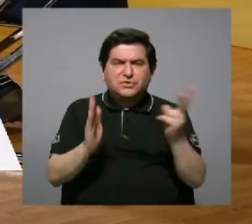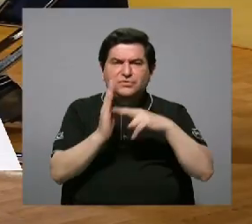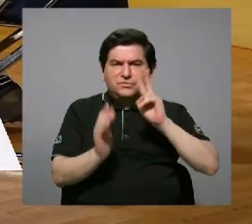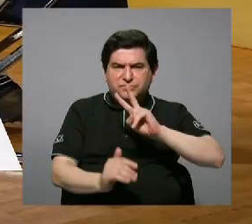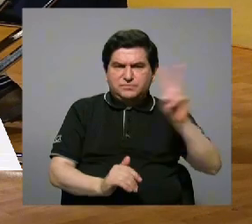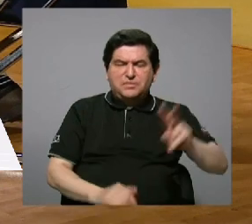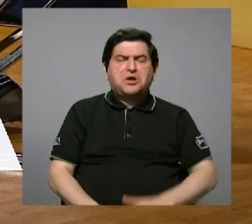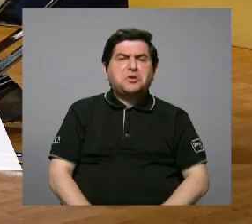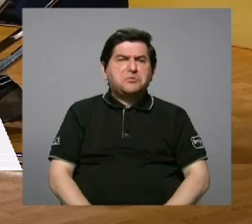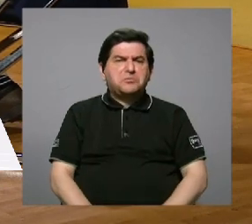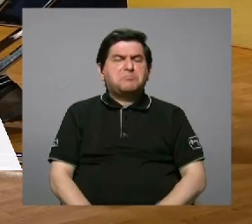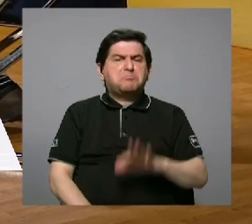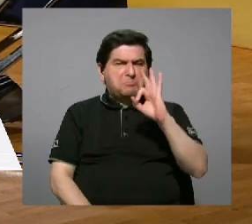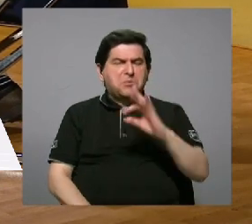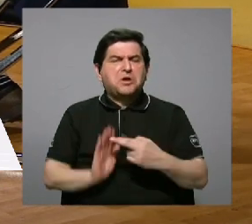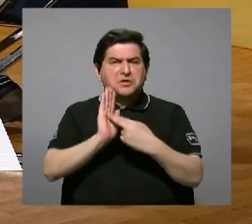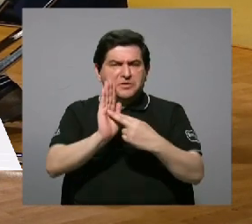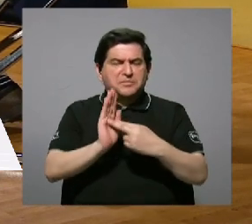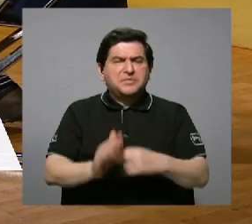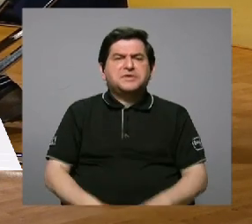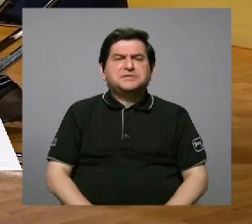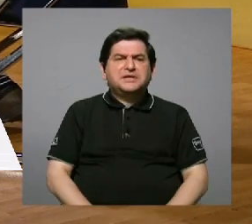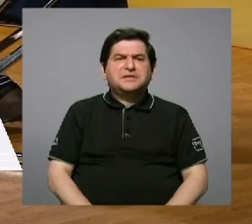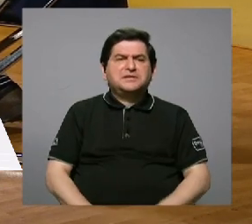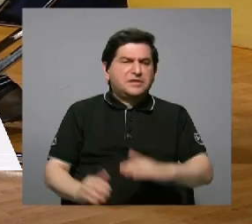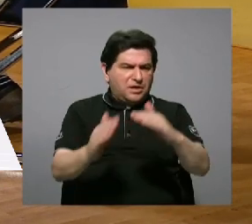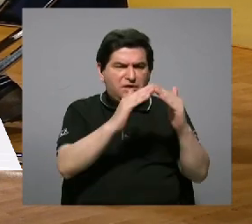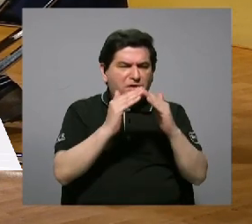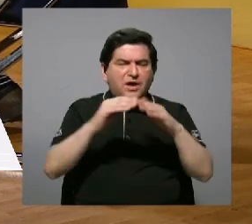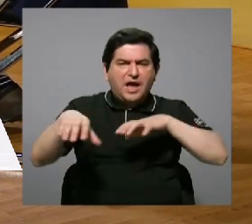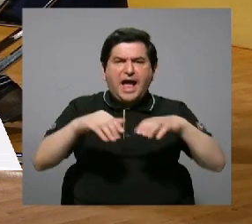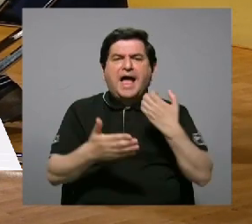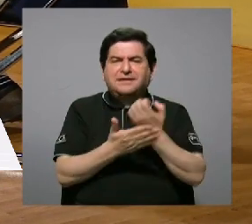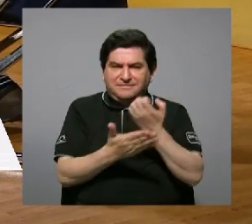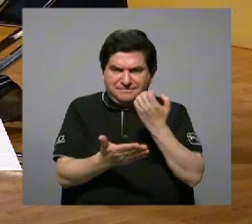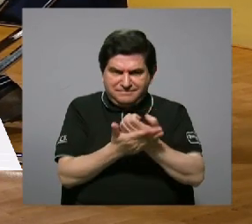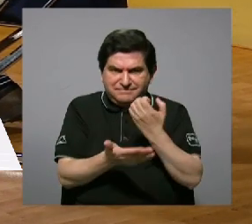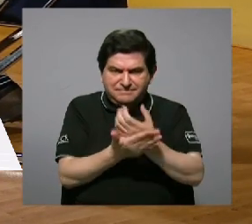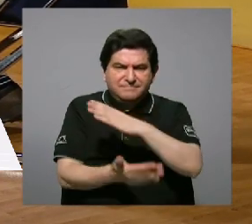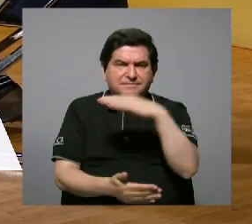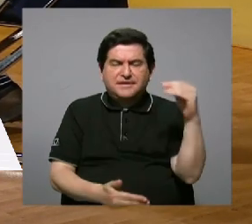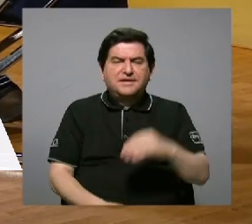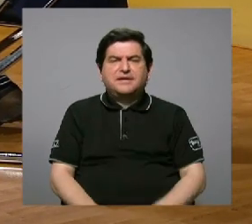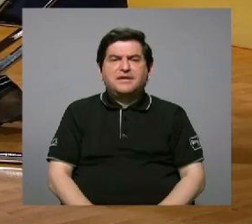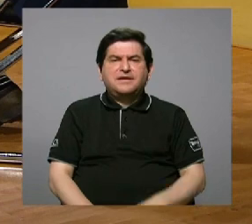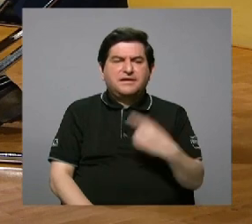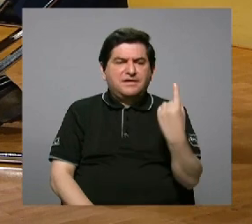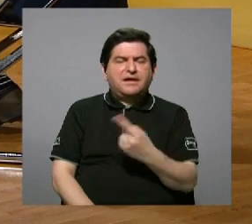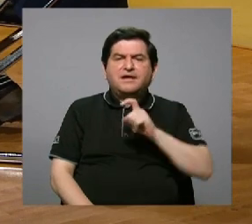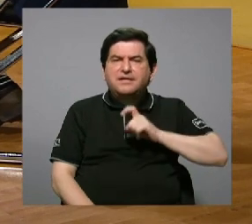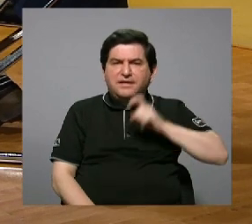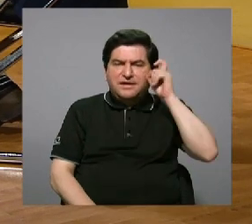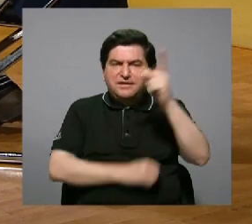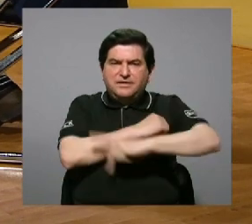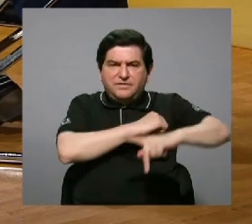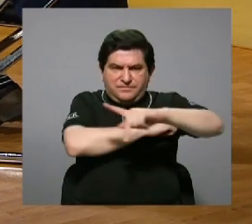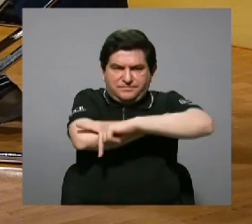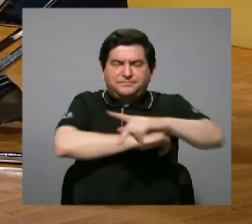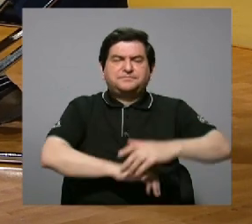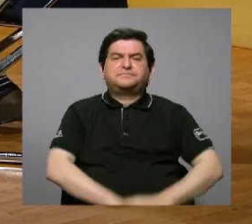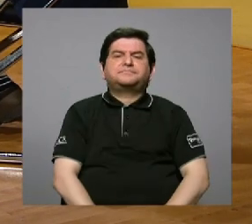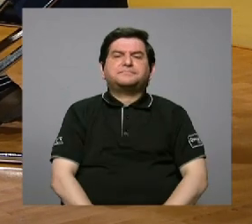bastante representativa la población, de las actividades económicas y por sexo a nivel del país.